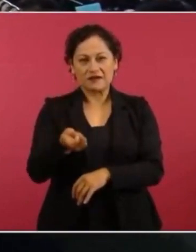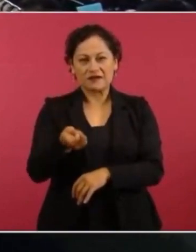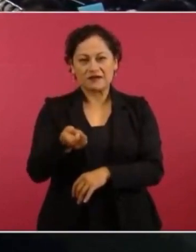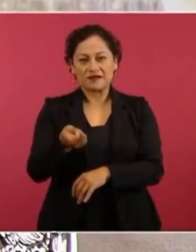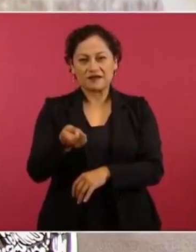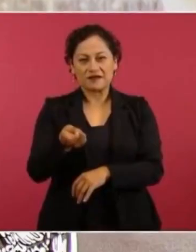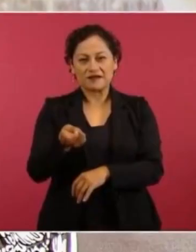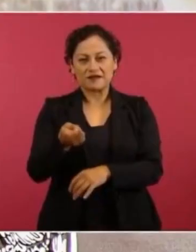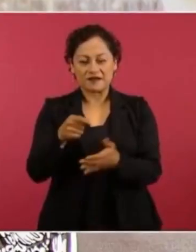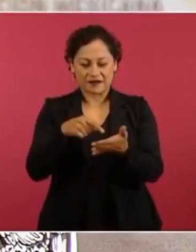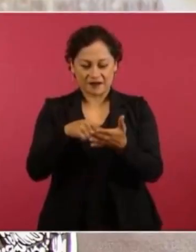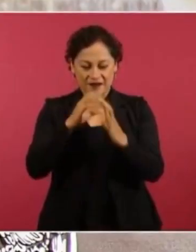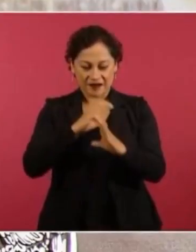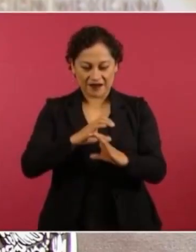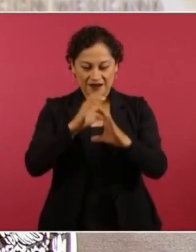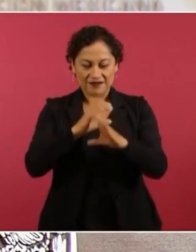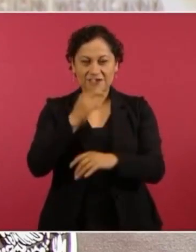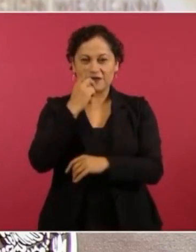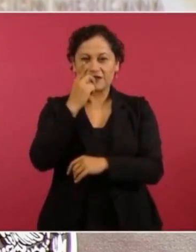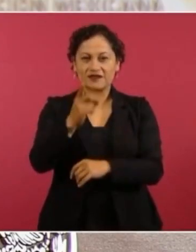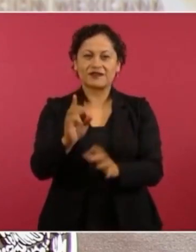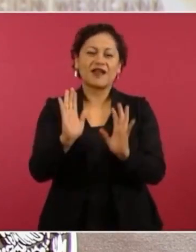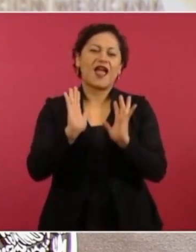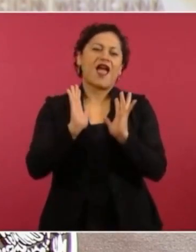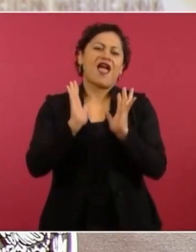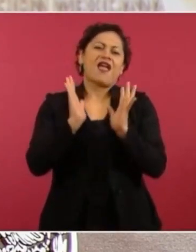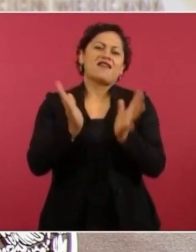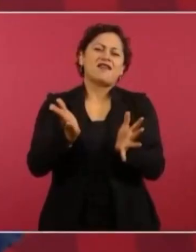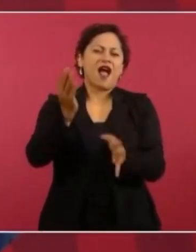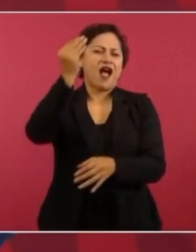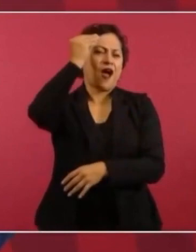Ya supera. Ya supera.